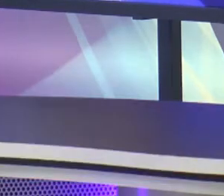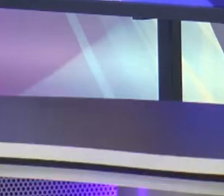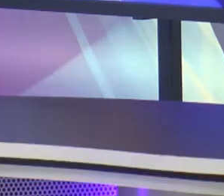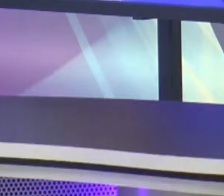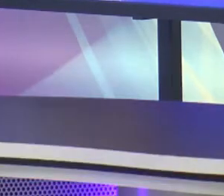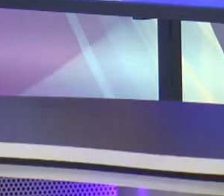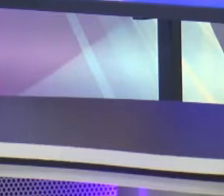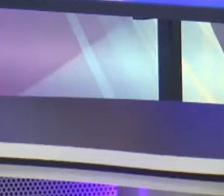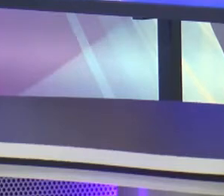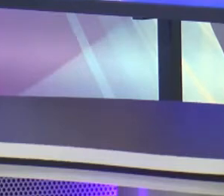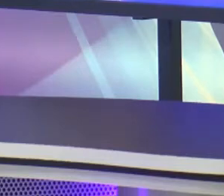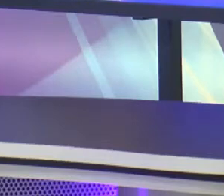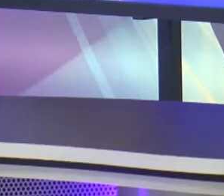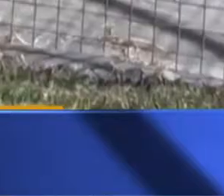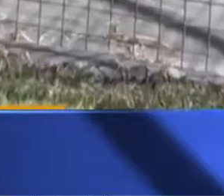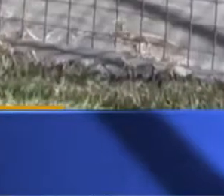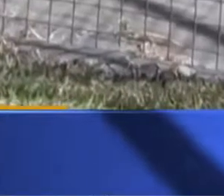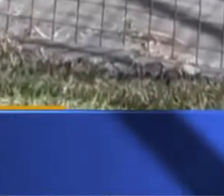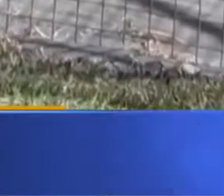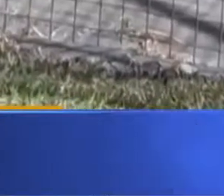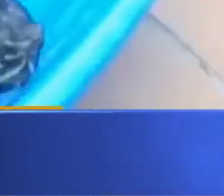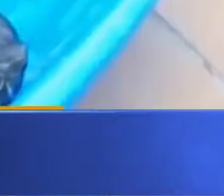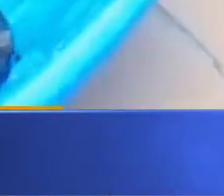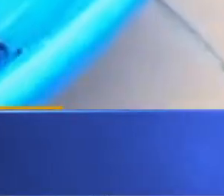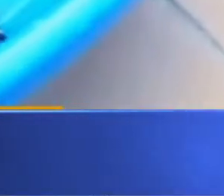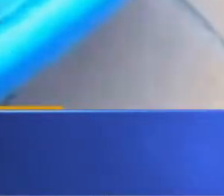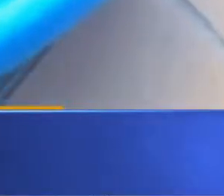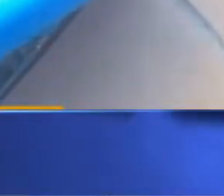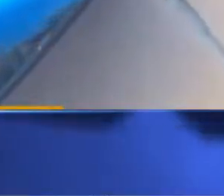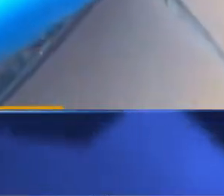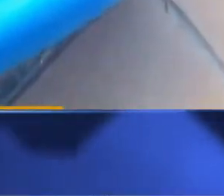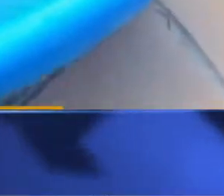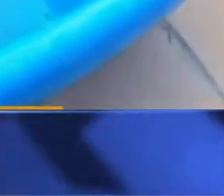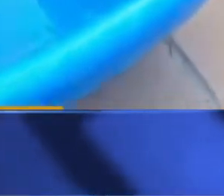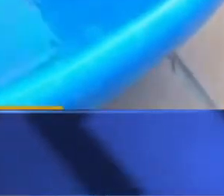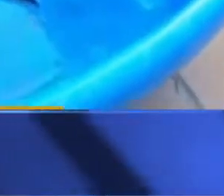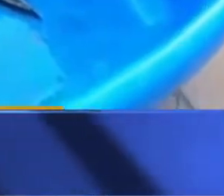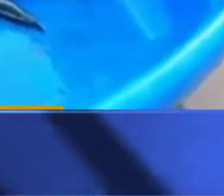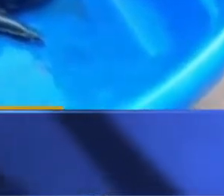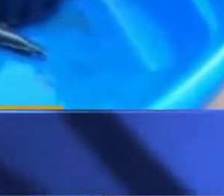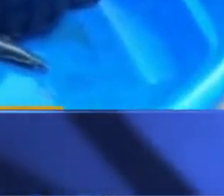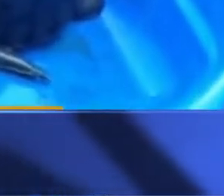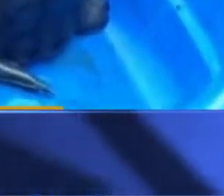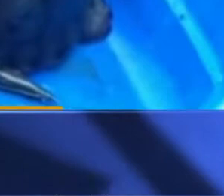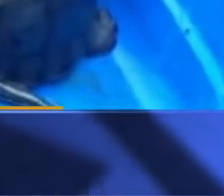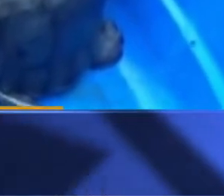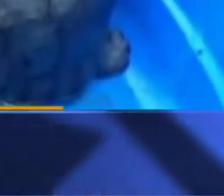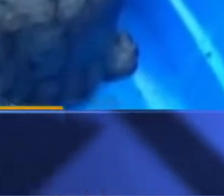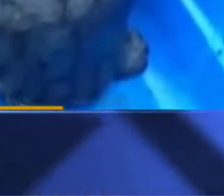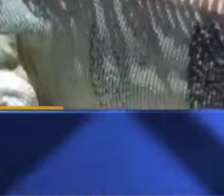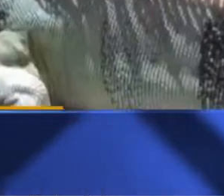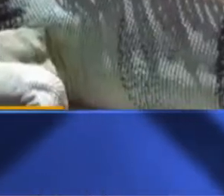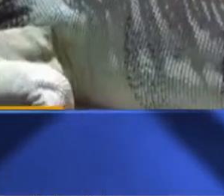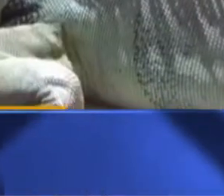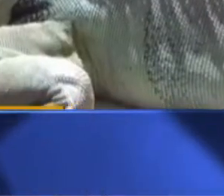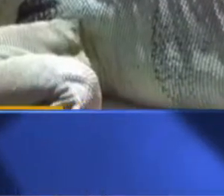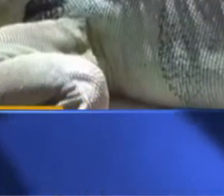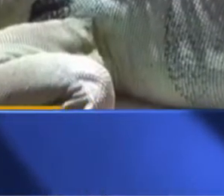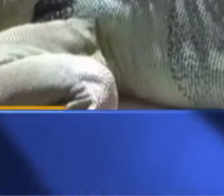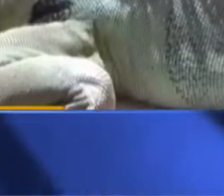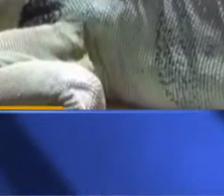pausa en Enlace Noticias. Al regresar, espere detalles sobre las recomendaciones que hacen las autoridades ambientales del municipio para